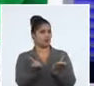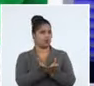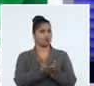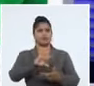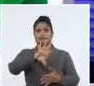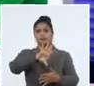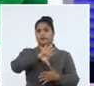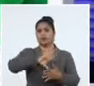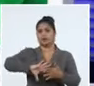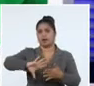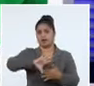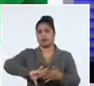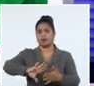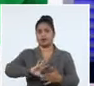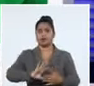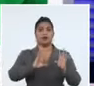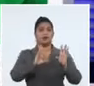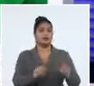en